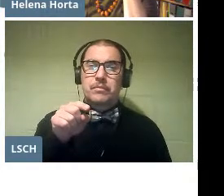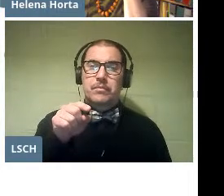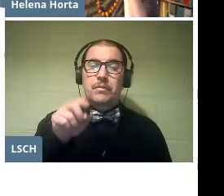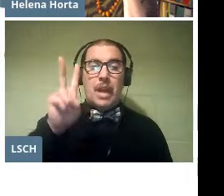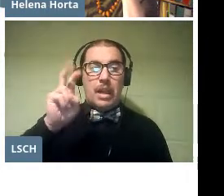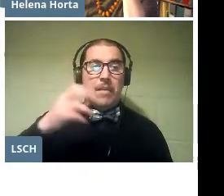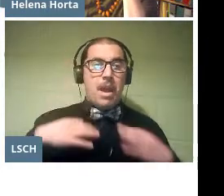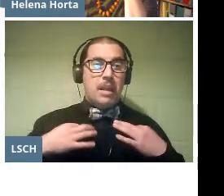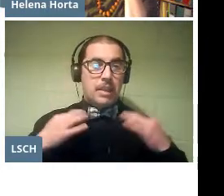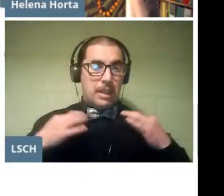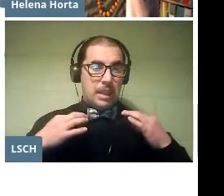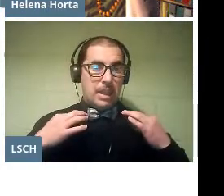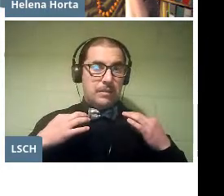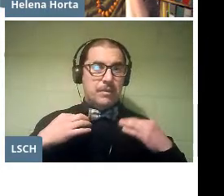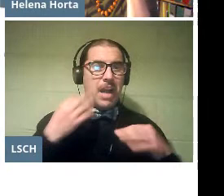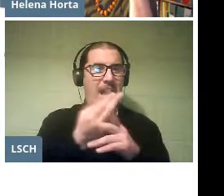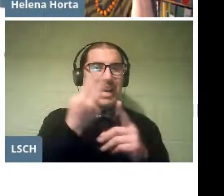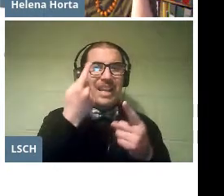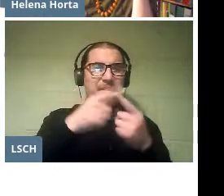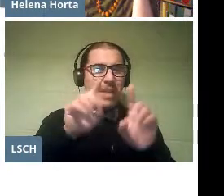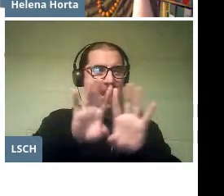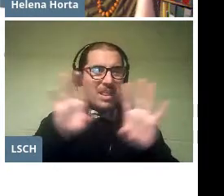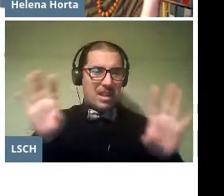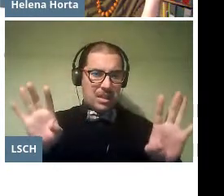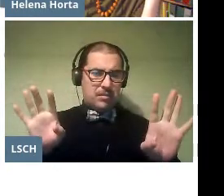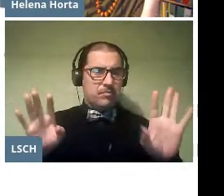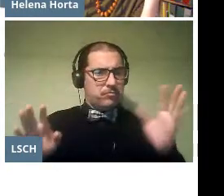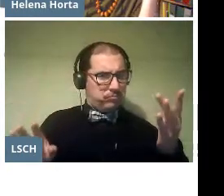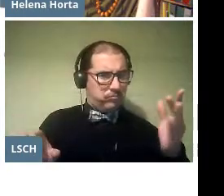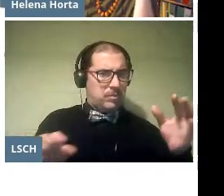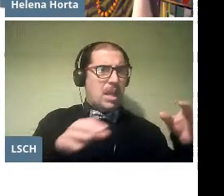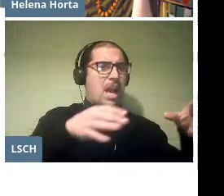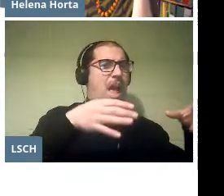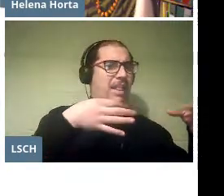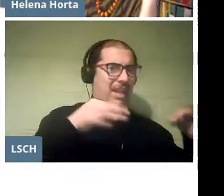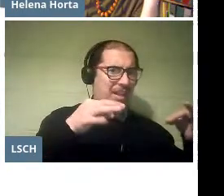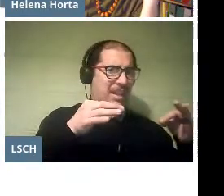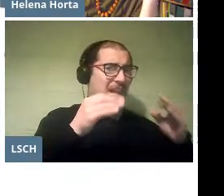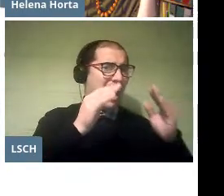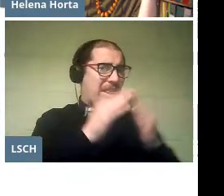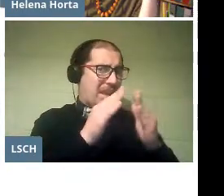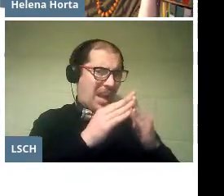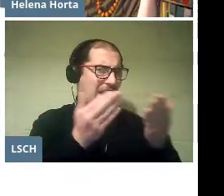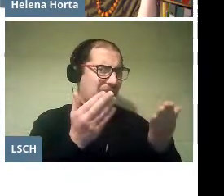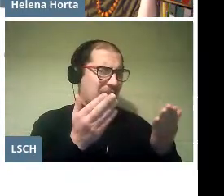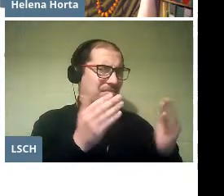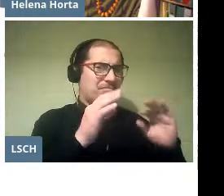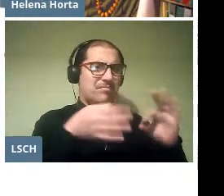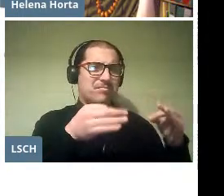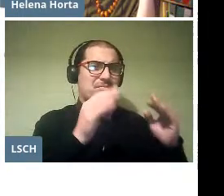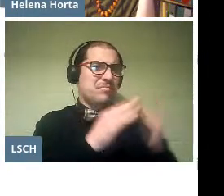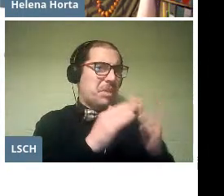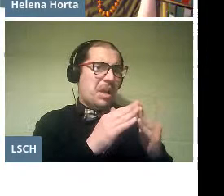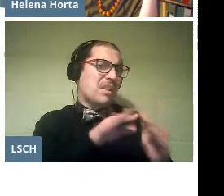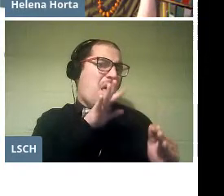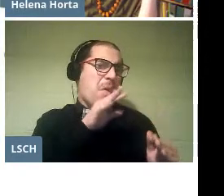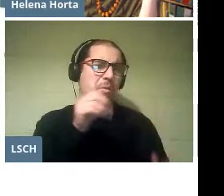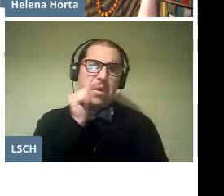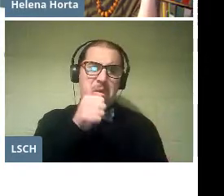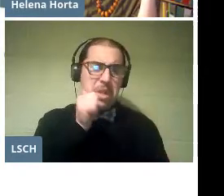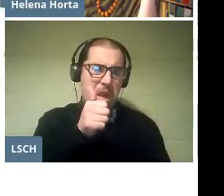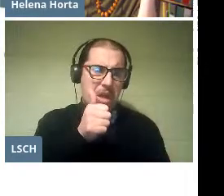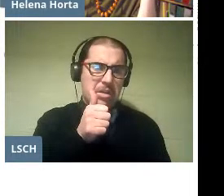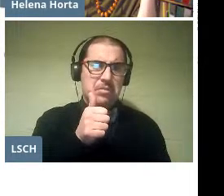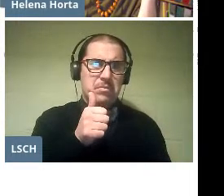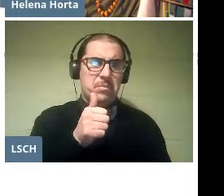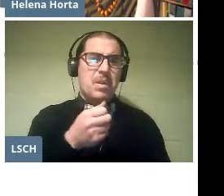textiles andinos hay una dicotomía clara entre lo que es textil doméstico, que no es un textil que contiene alimentos